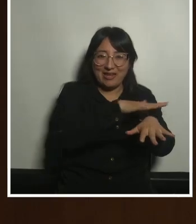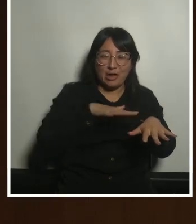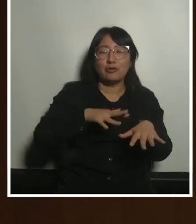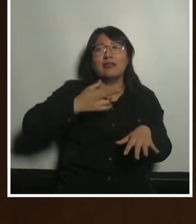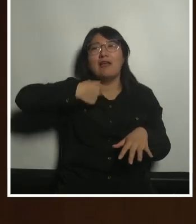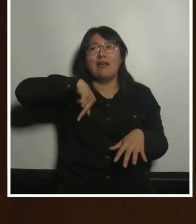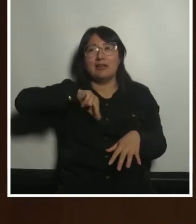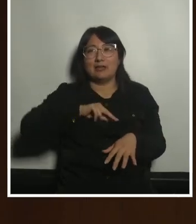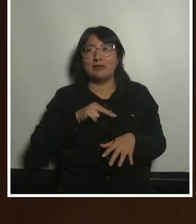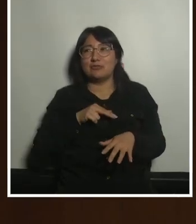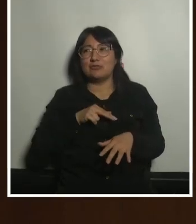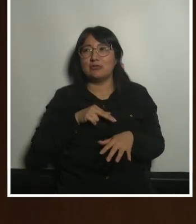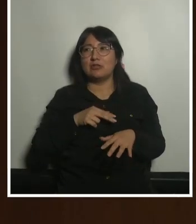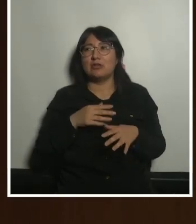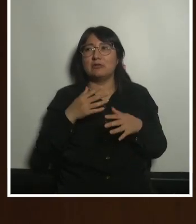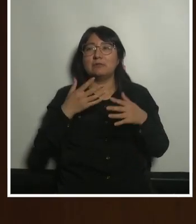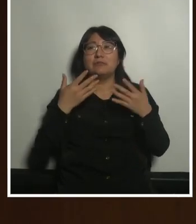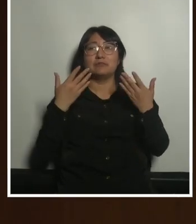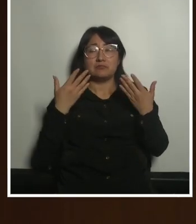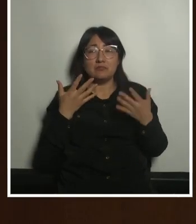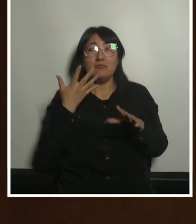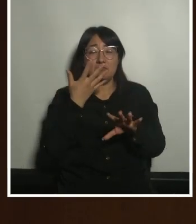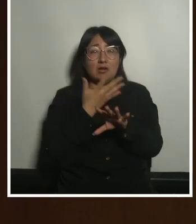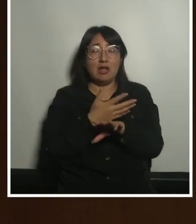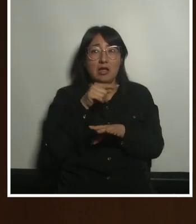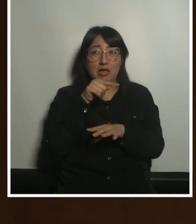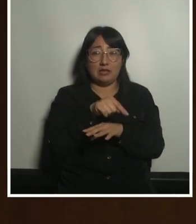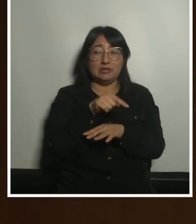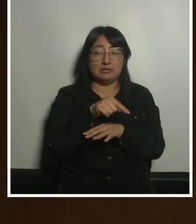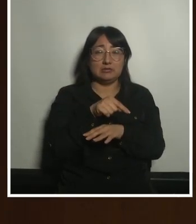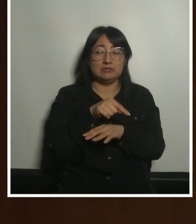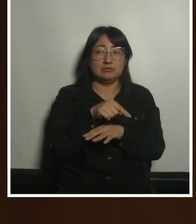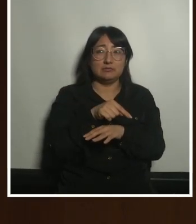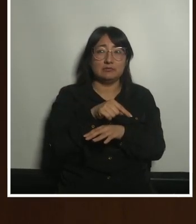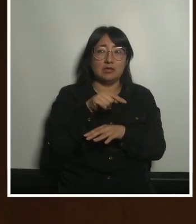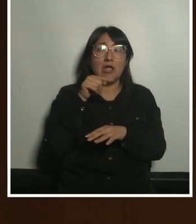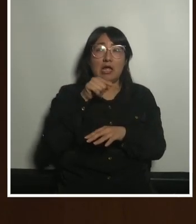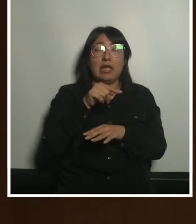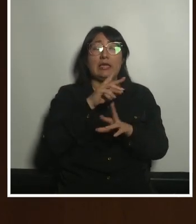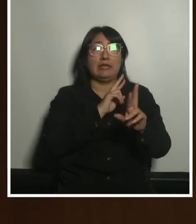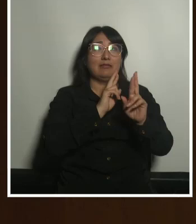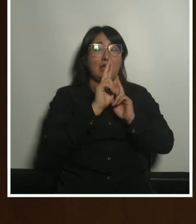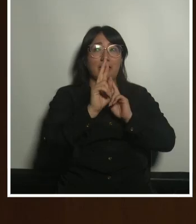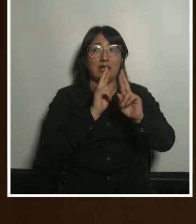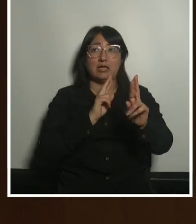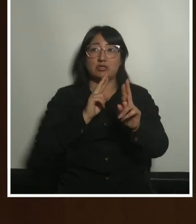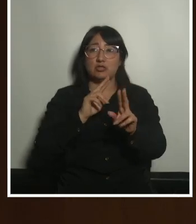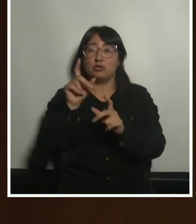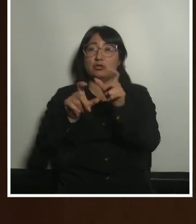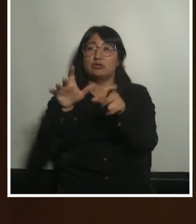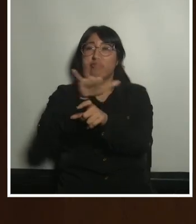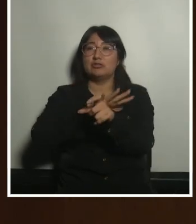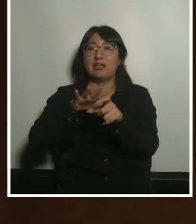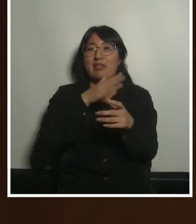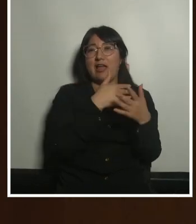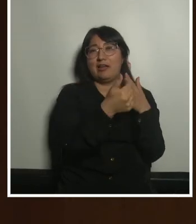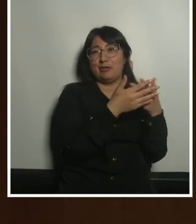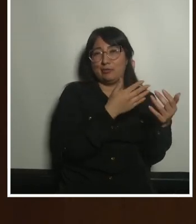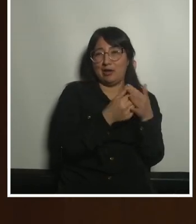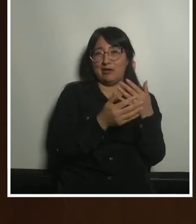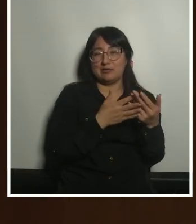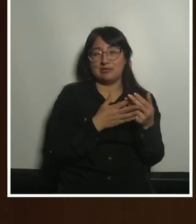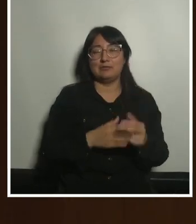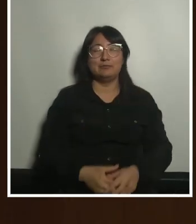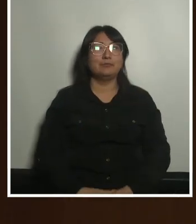nosotros tenemos hoy en día como parte de esta relación sociedad-naturaleza, si se quiere.